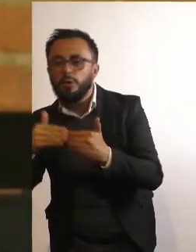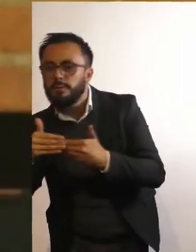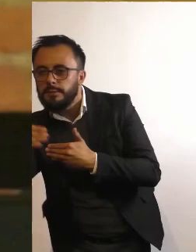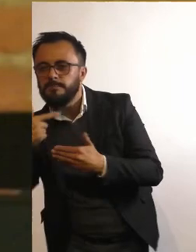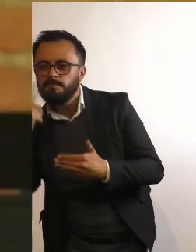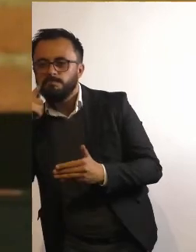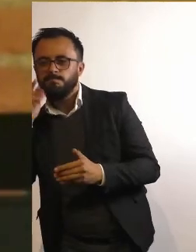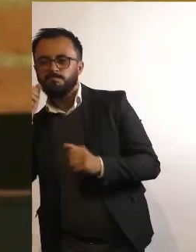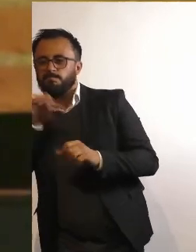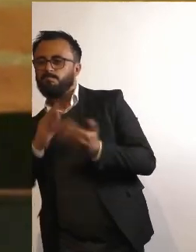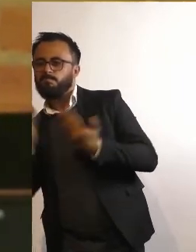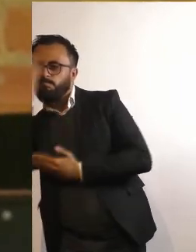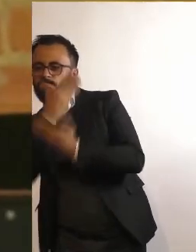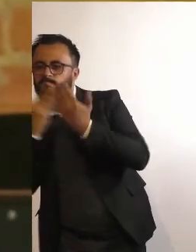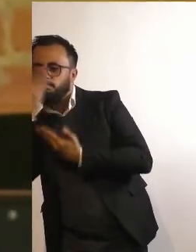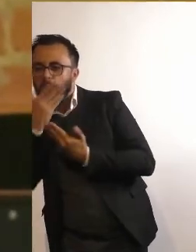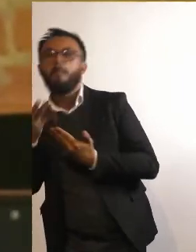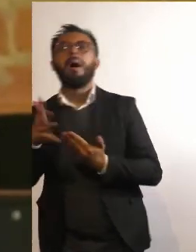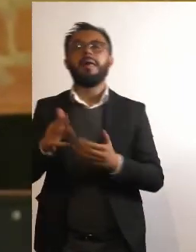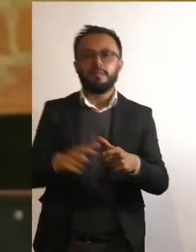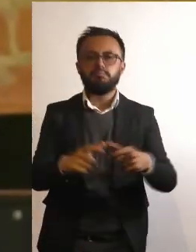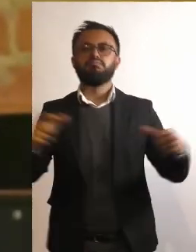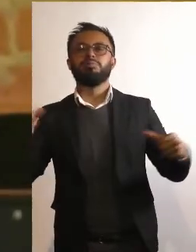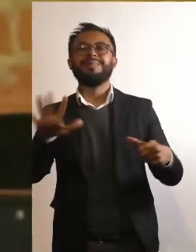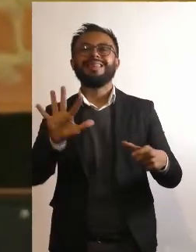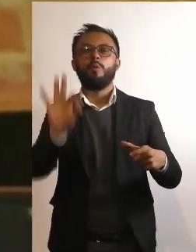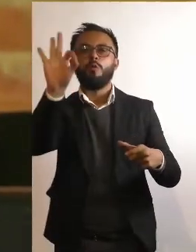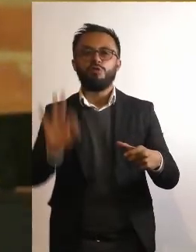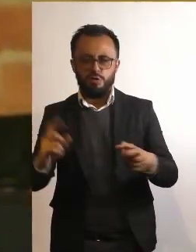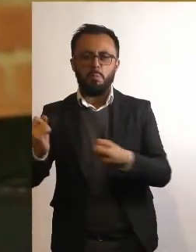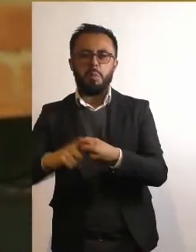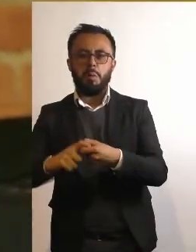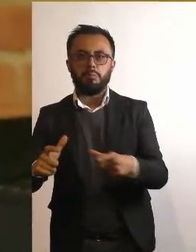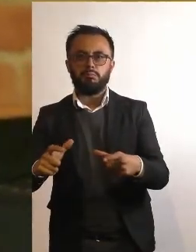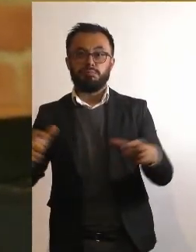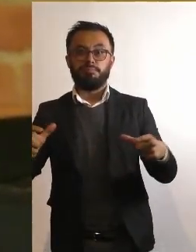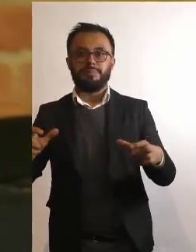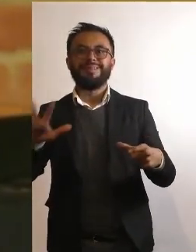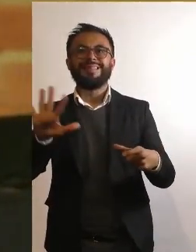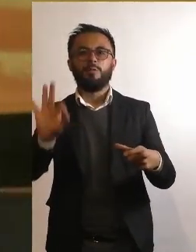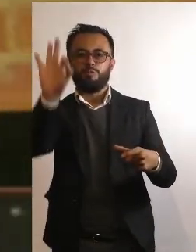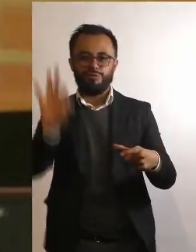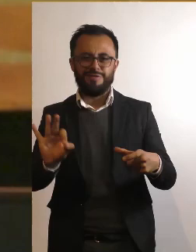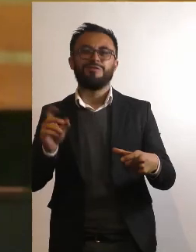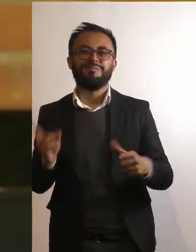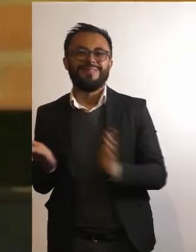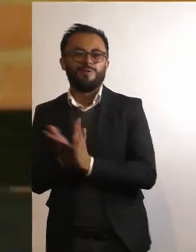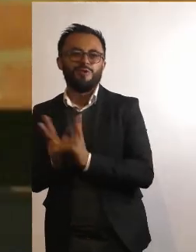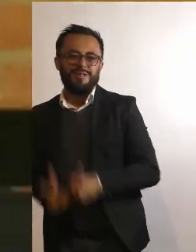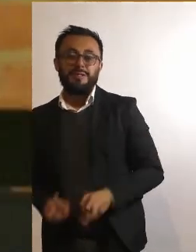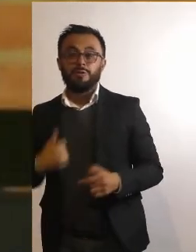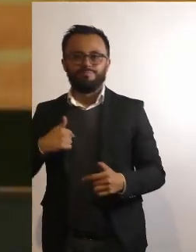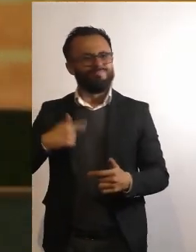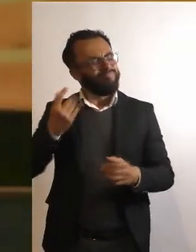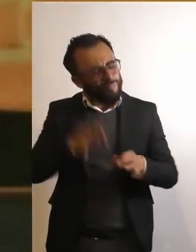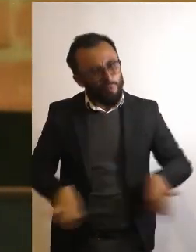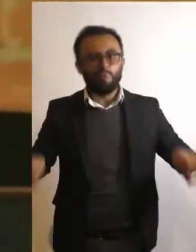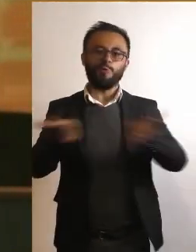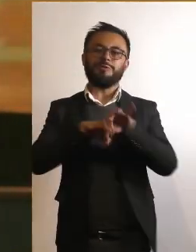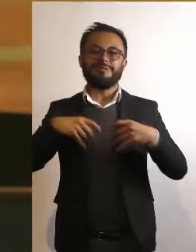estudiantil. Para nosotros es lo principal que se tiene que lograr, y ya lo logramos